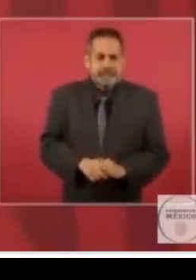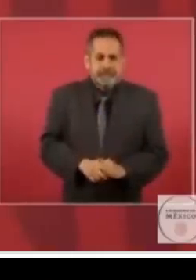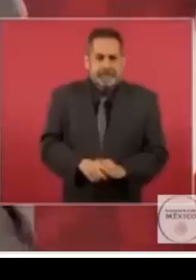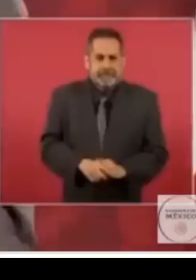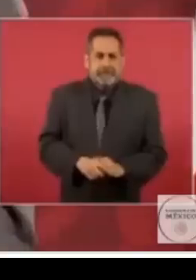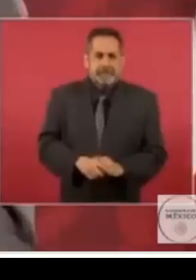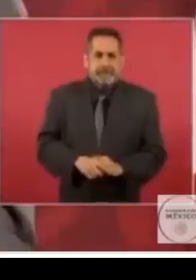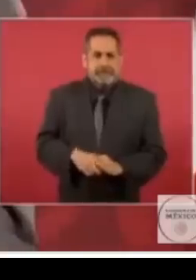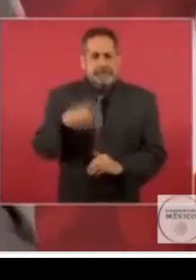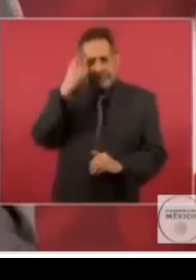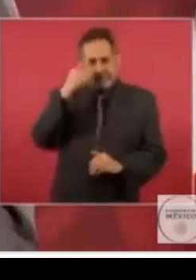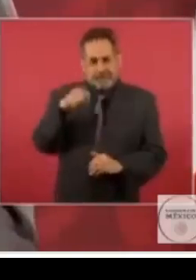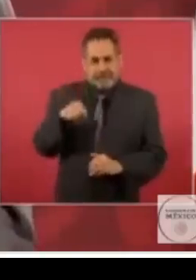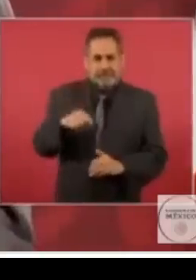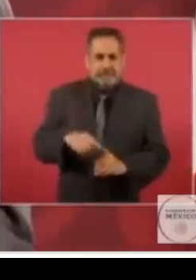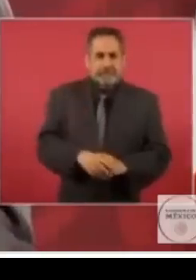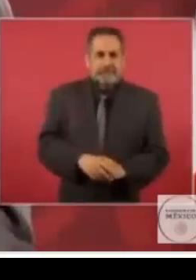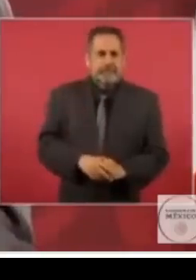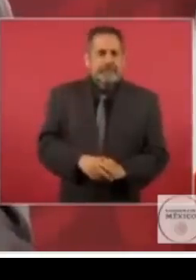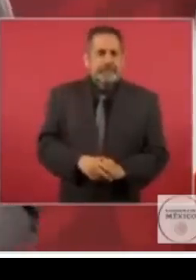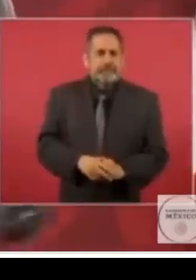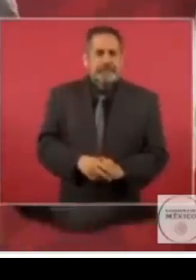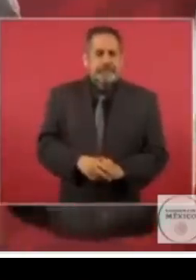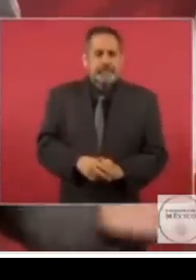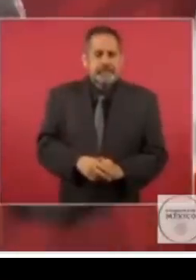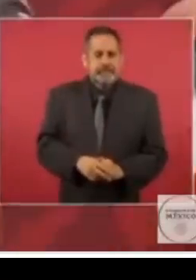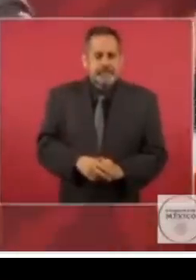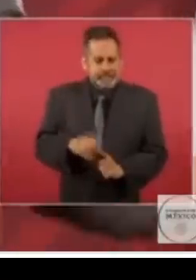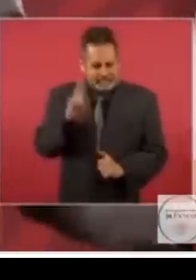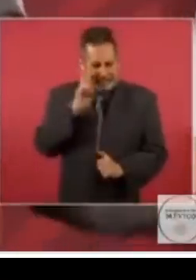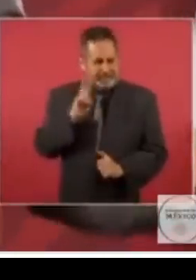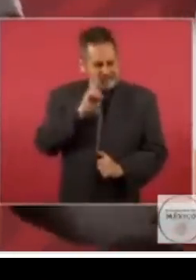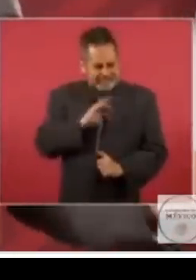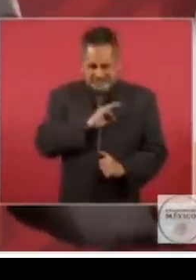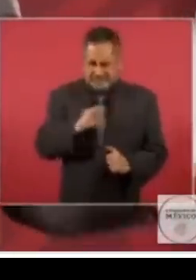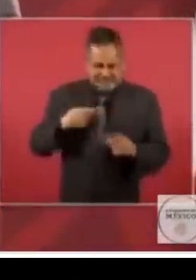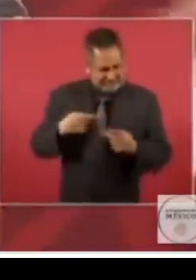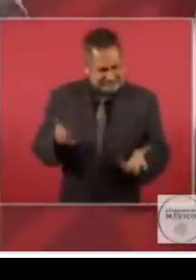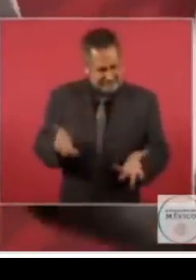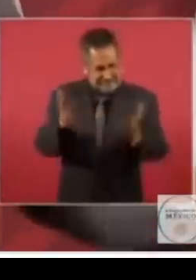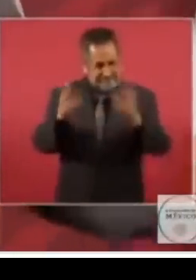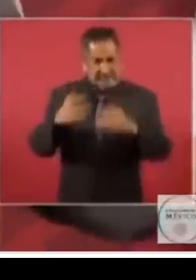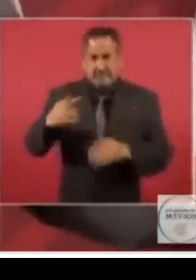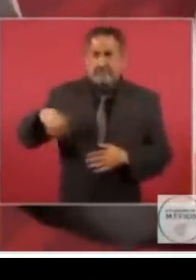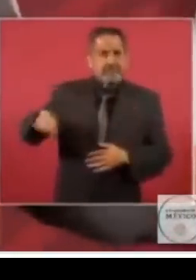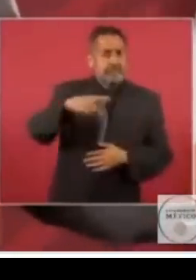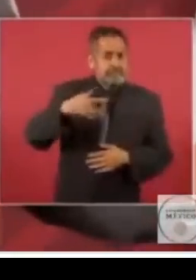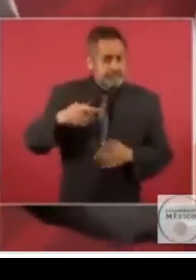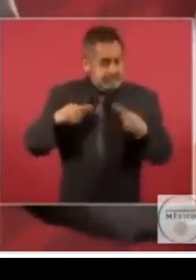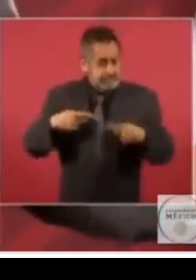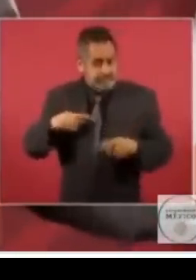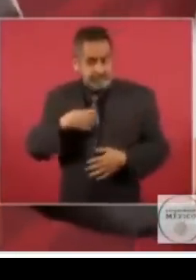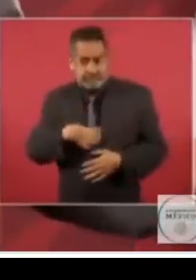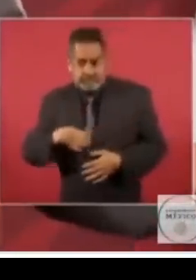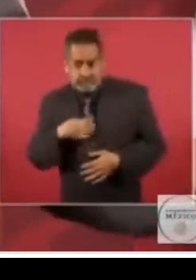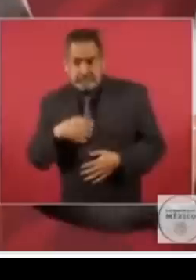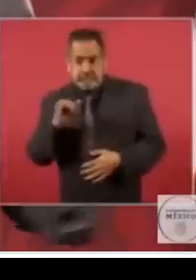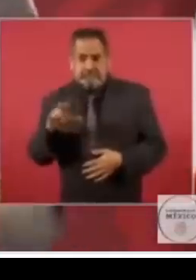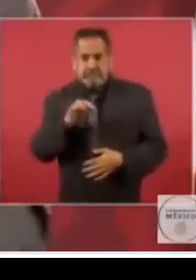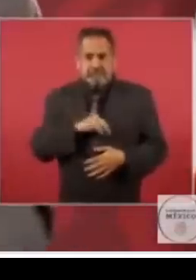para este ver también si la gente está contenta con la transformación